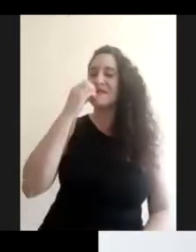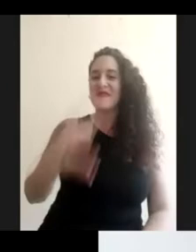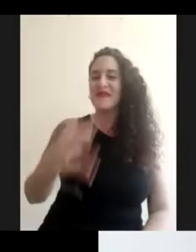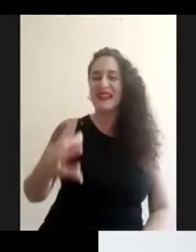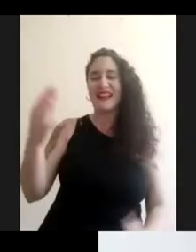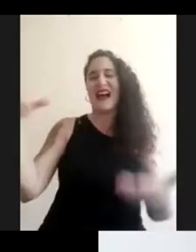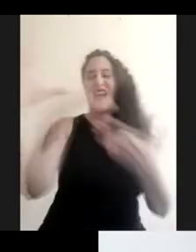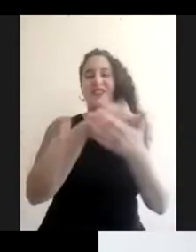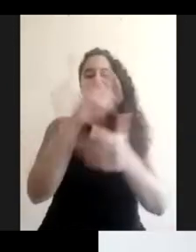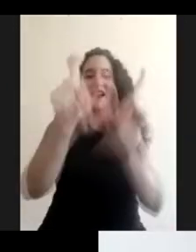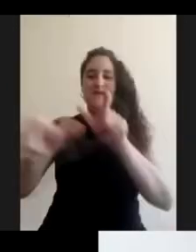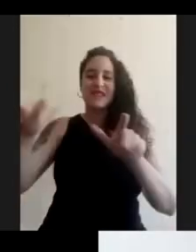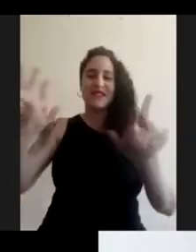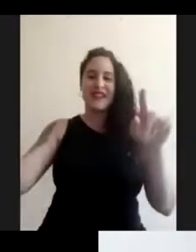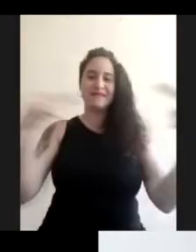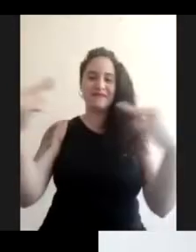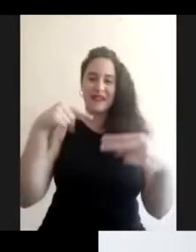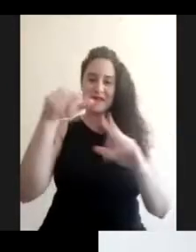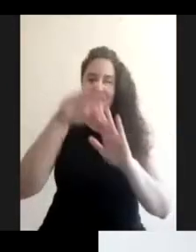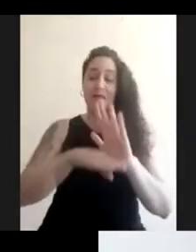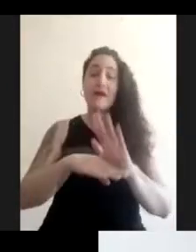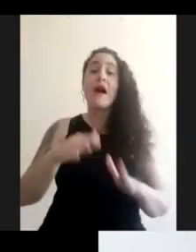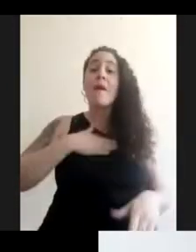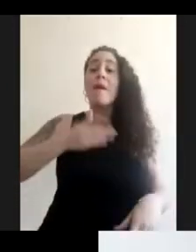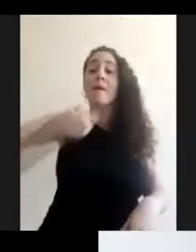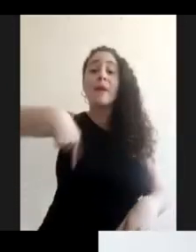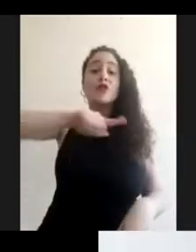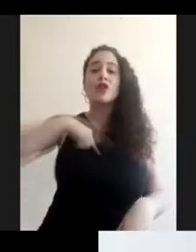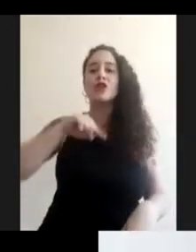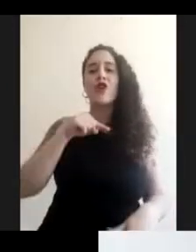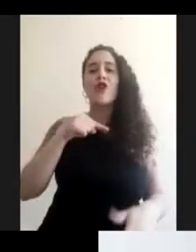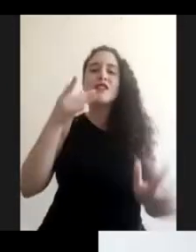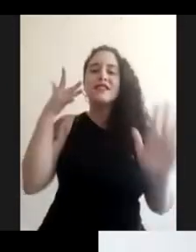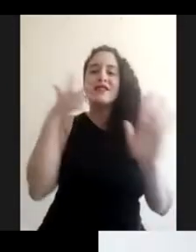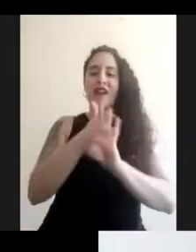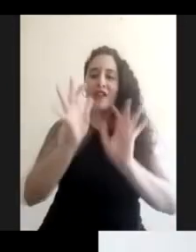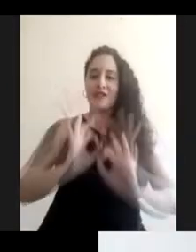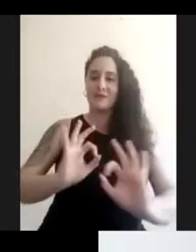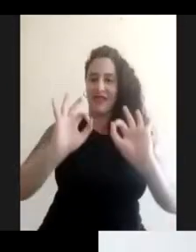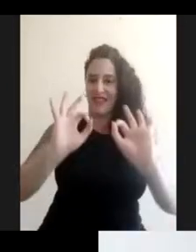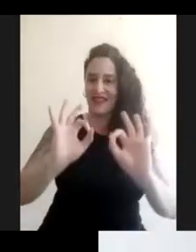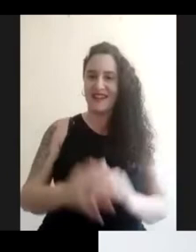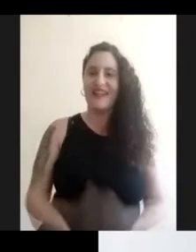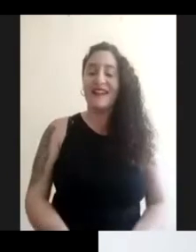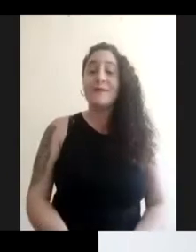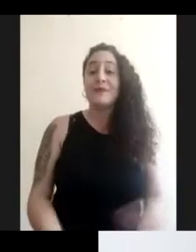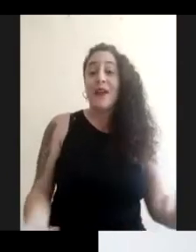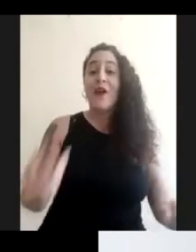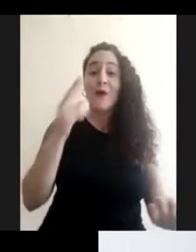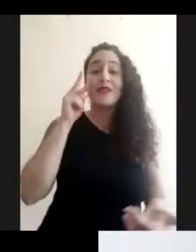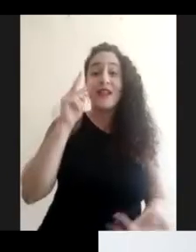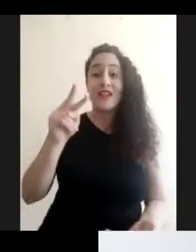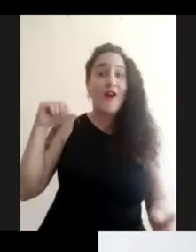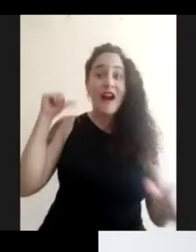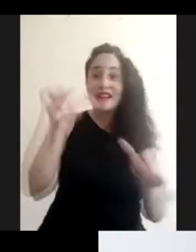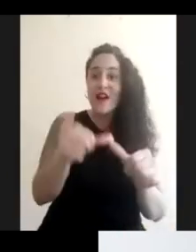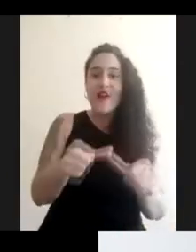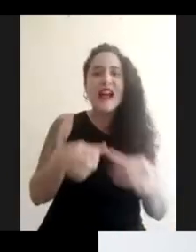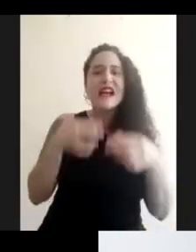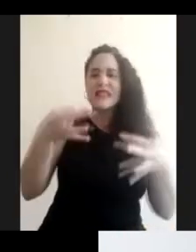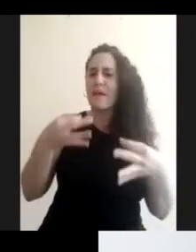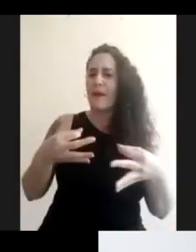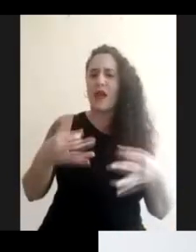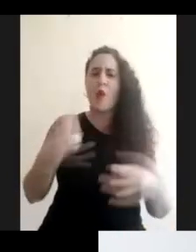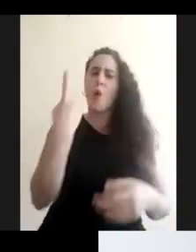las que nos estáis viendo en este programa, que para nosotros tiene un significado especial. Como veis, siempre hasta ahora nos habíamos atrevido con una